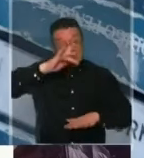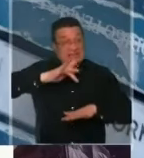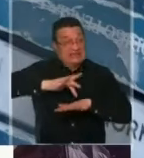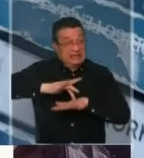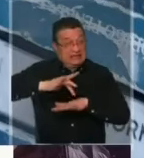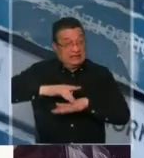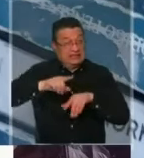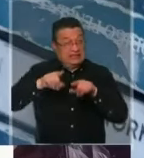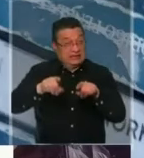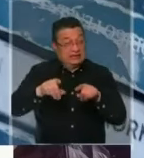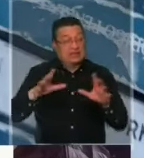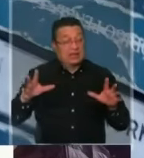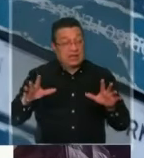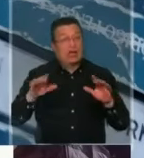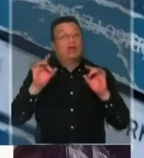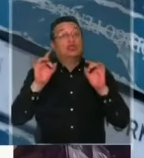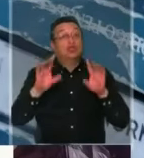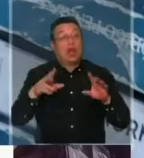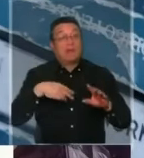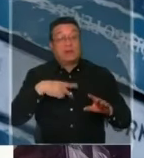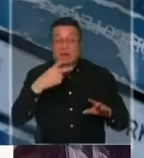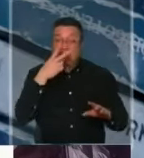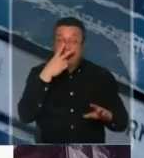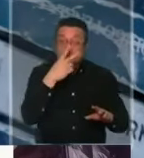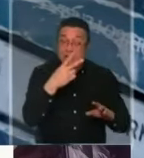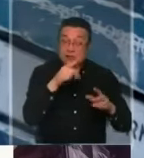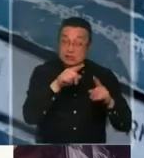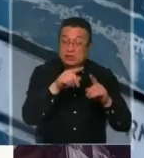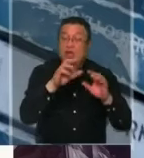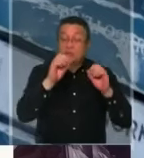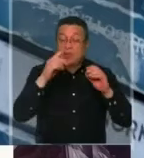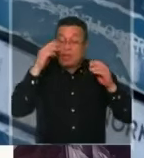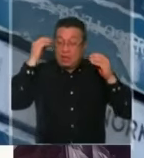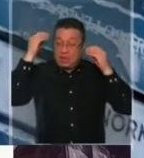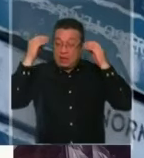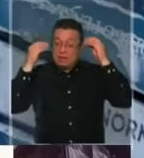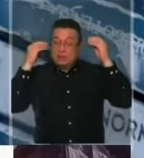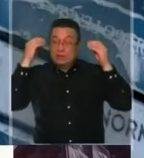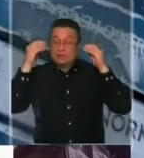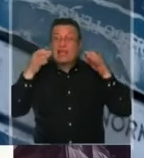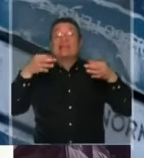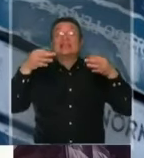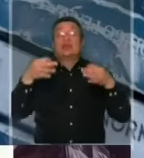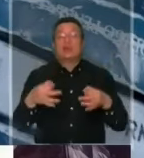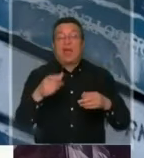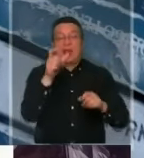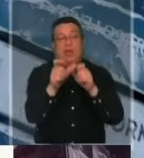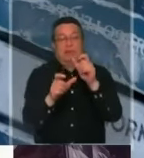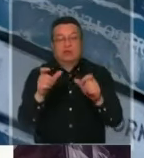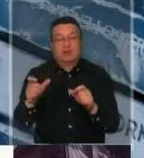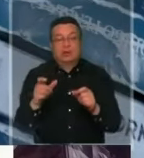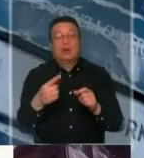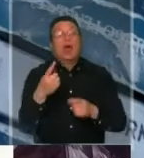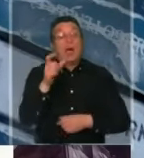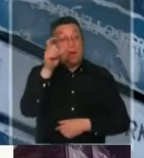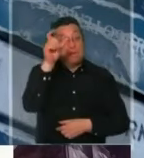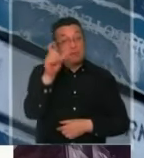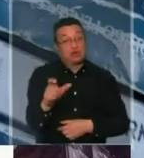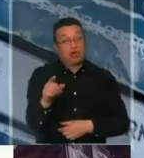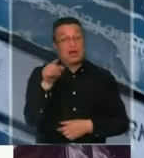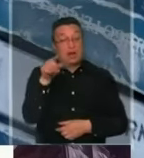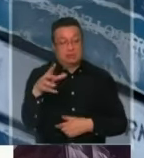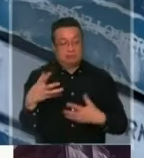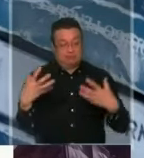Más allá de la visión que uno puede tener, hay que pensar en la seguridad del ciudadano. Y una persona que está en un